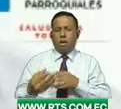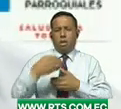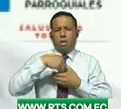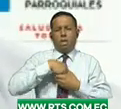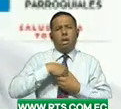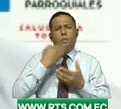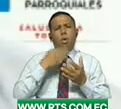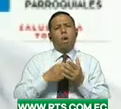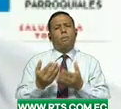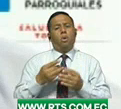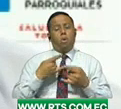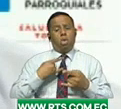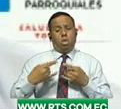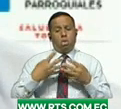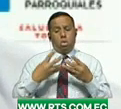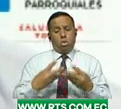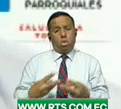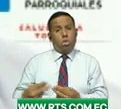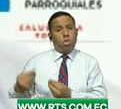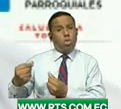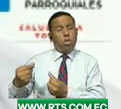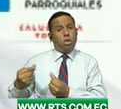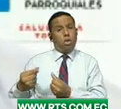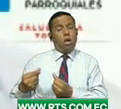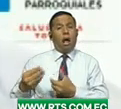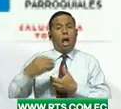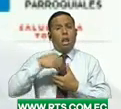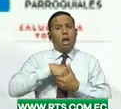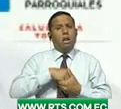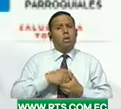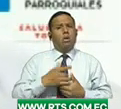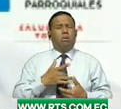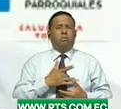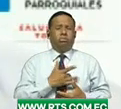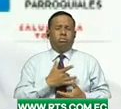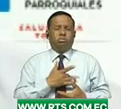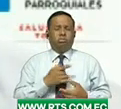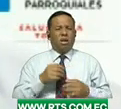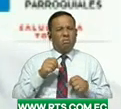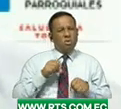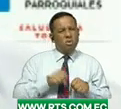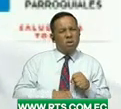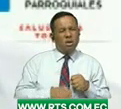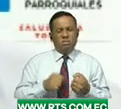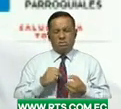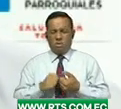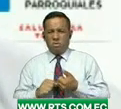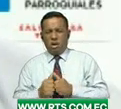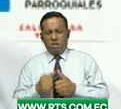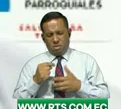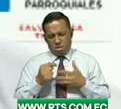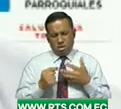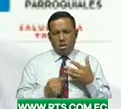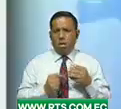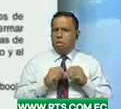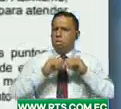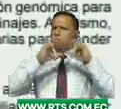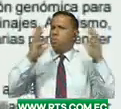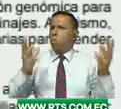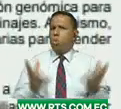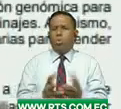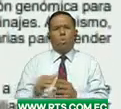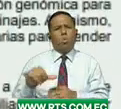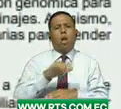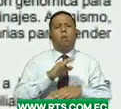síntomas y eso se llama el lonko vido commit persistente que ya es un problema de salud pública en el mundo y en el ecuador en